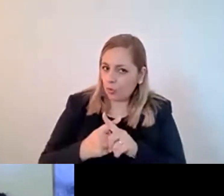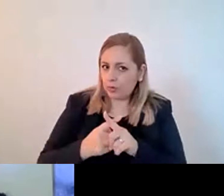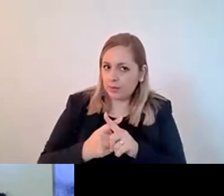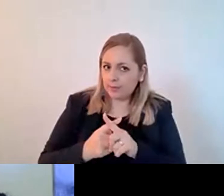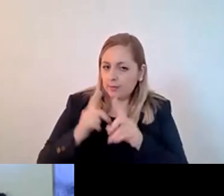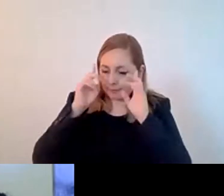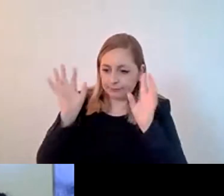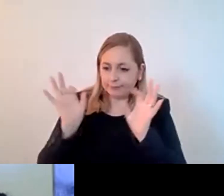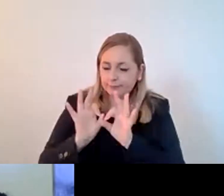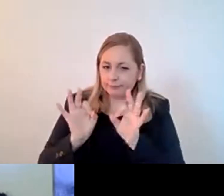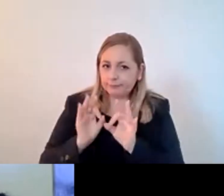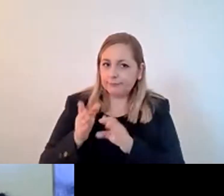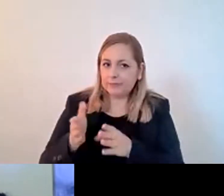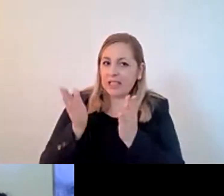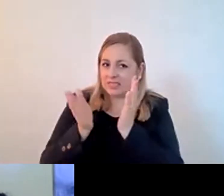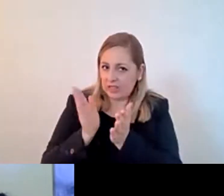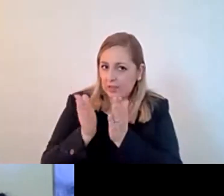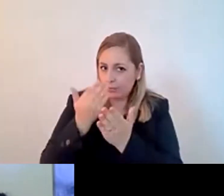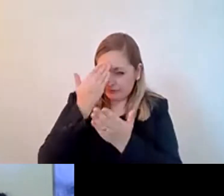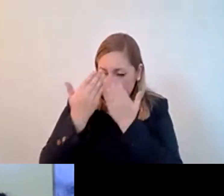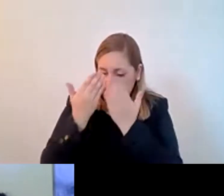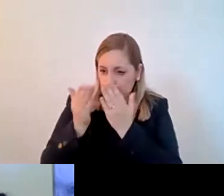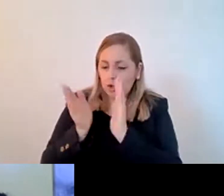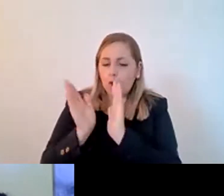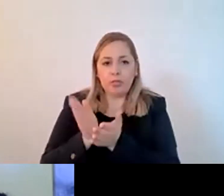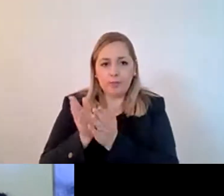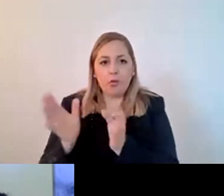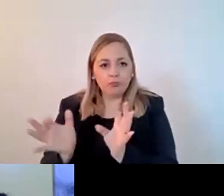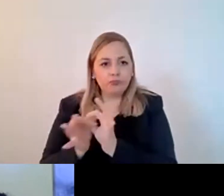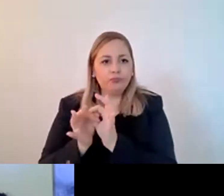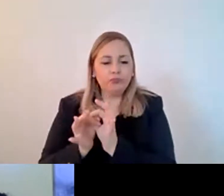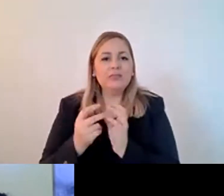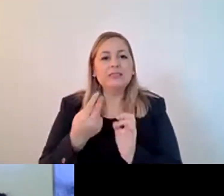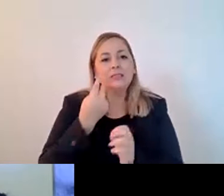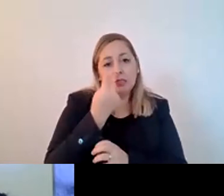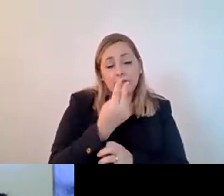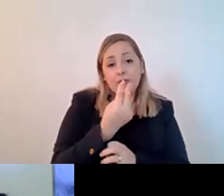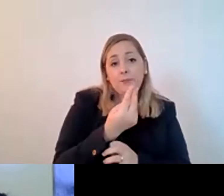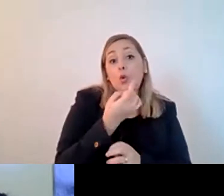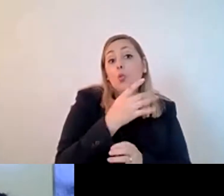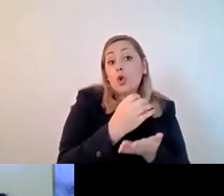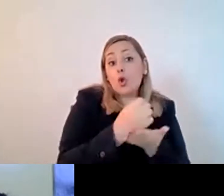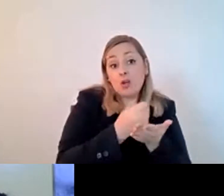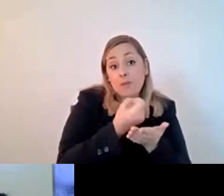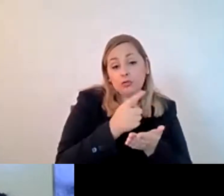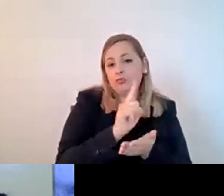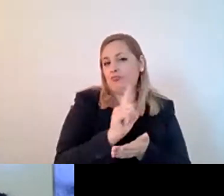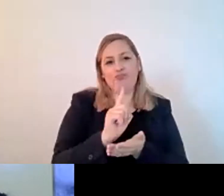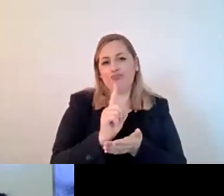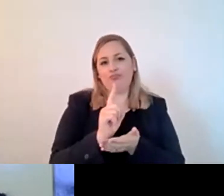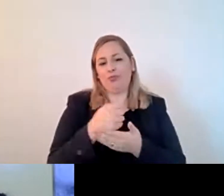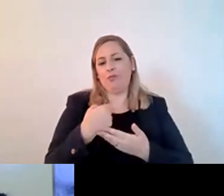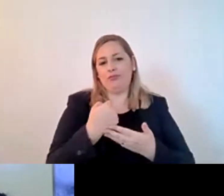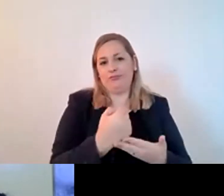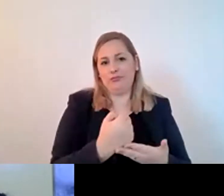que haya un tratamiento psicoterapéutico combinado. Se ha visto que el remedio solo no alcanza